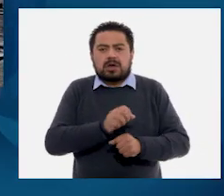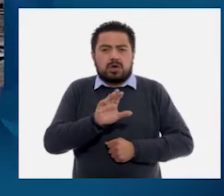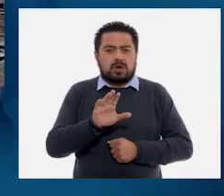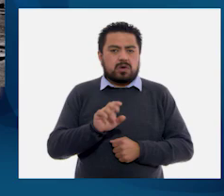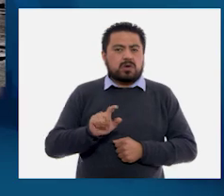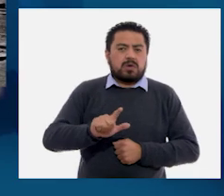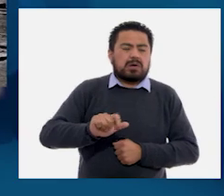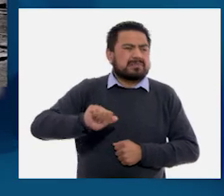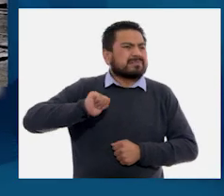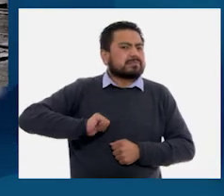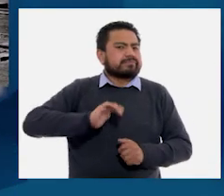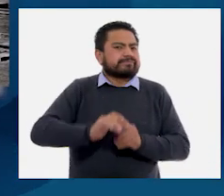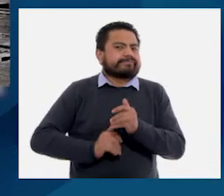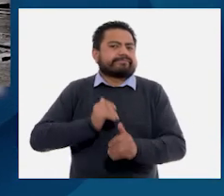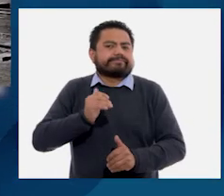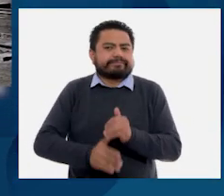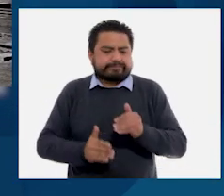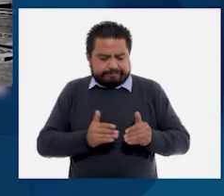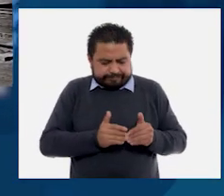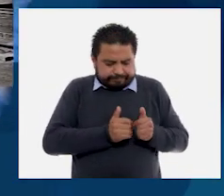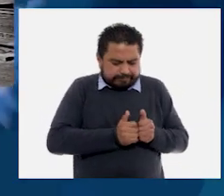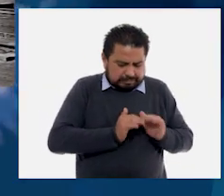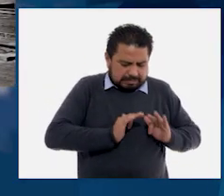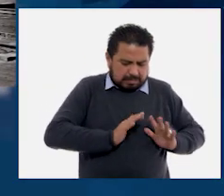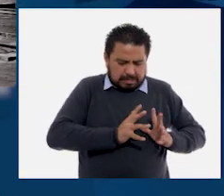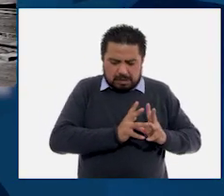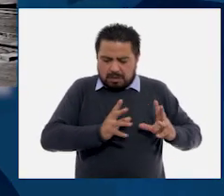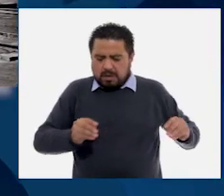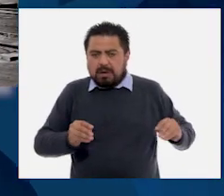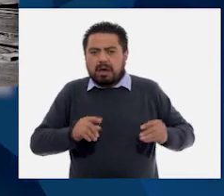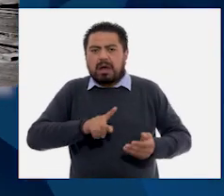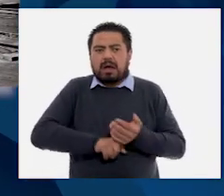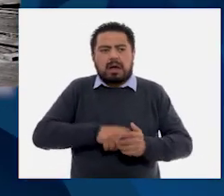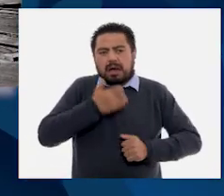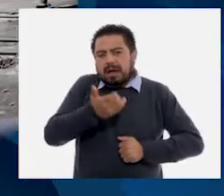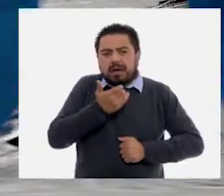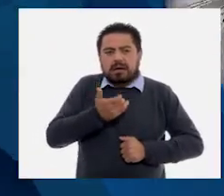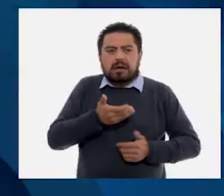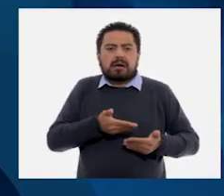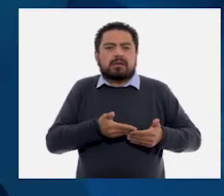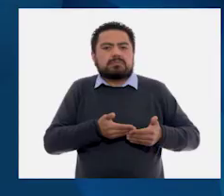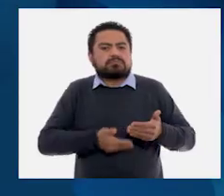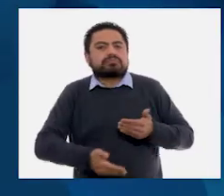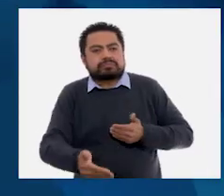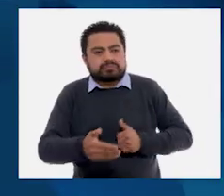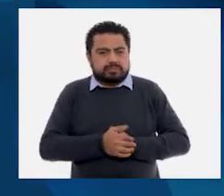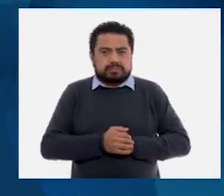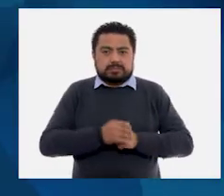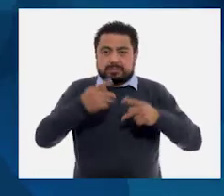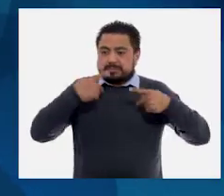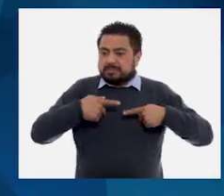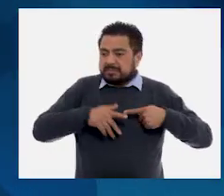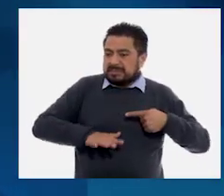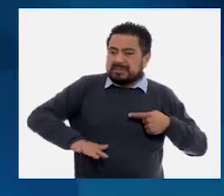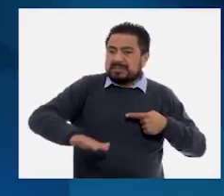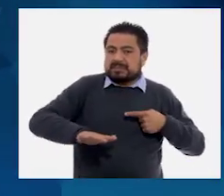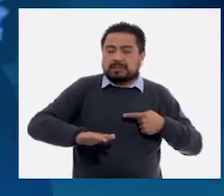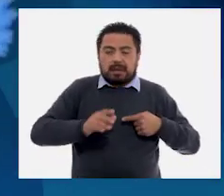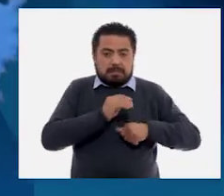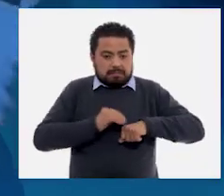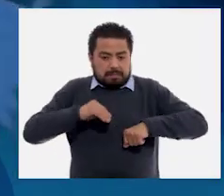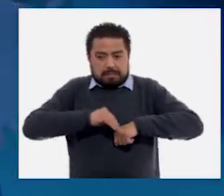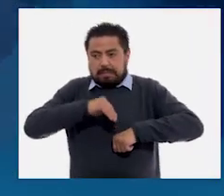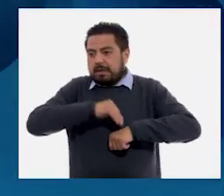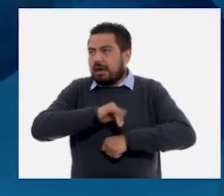colonia y se terminó el aislamiento y la tranquilidad que las había caracterizado hasta entonces. La población urbana aumentó